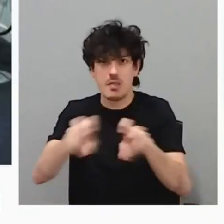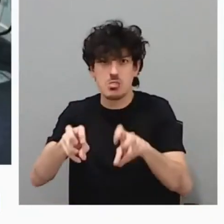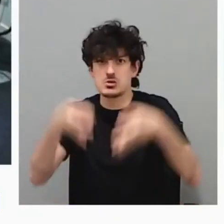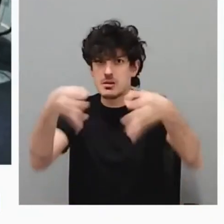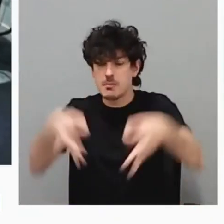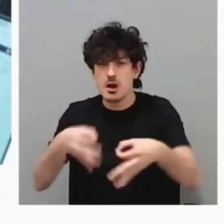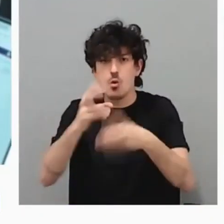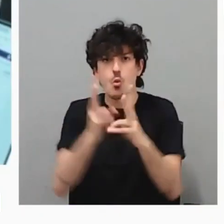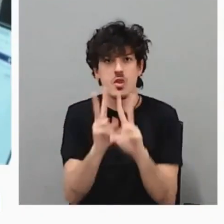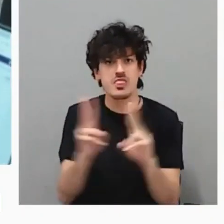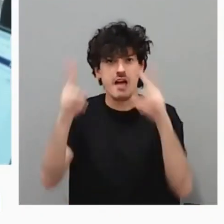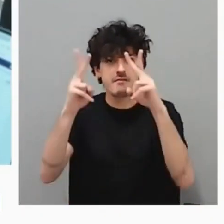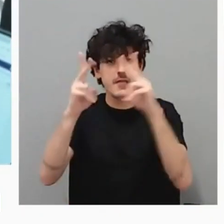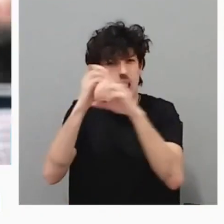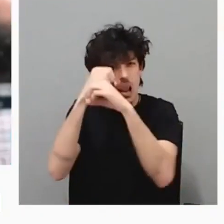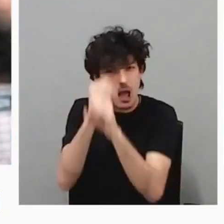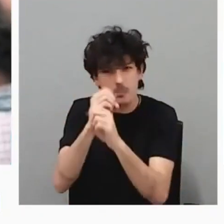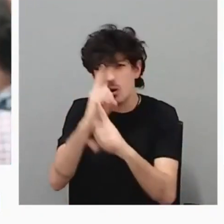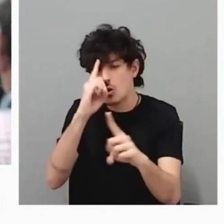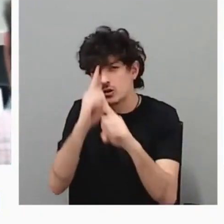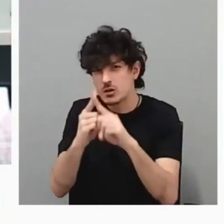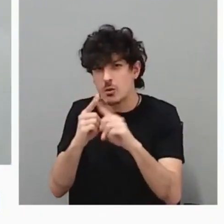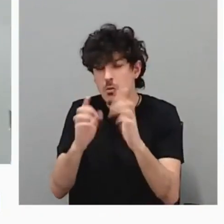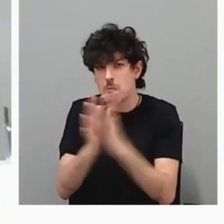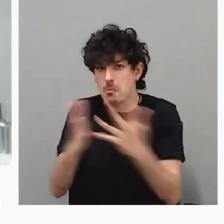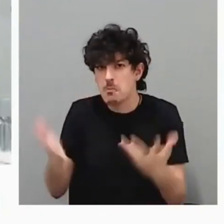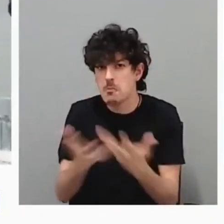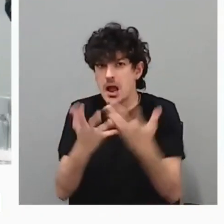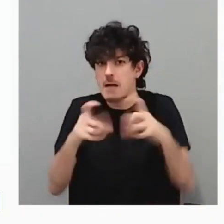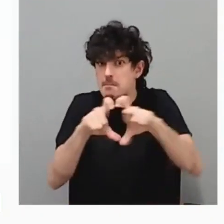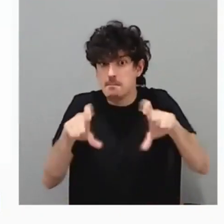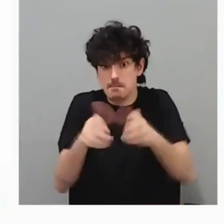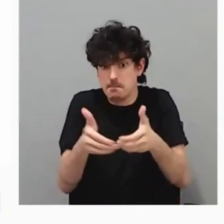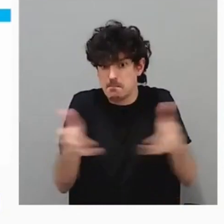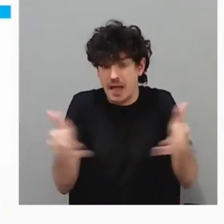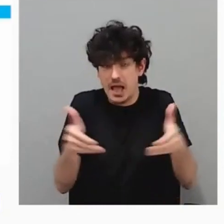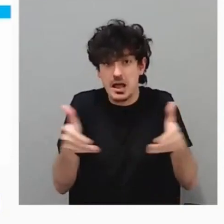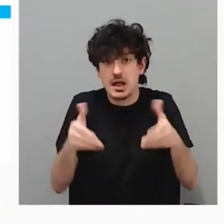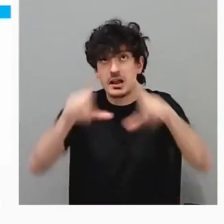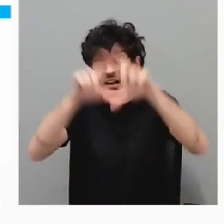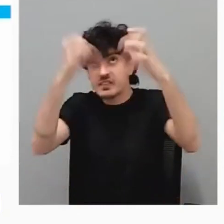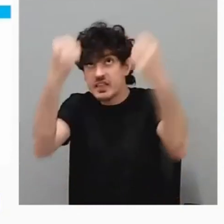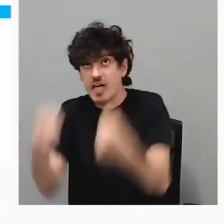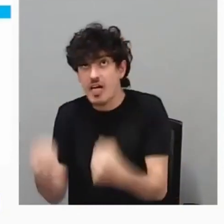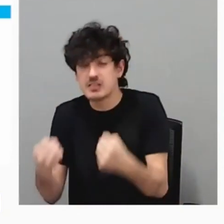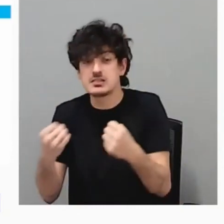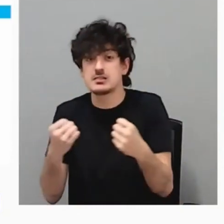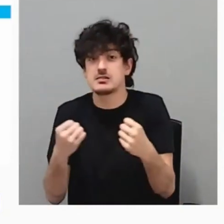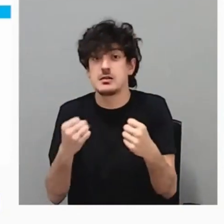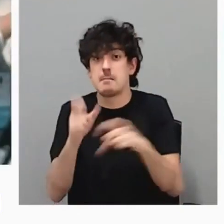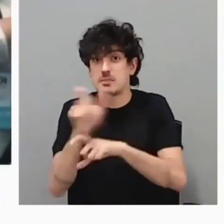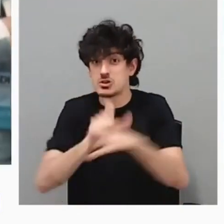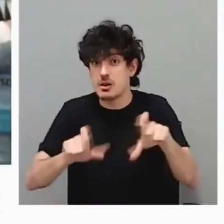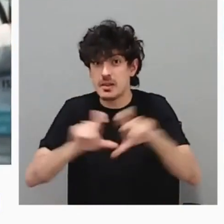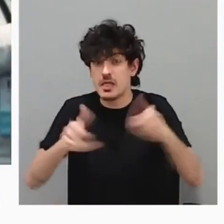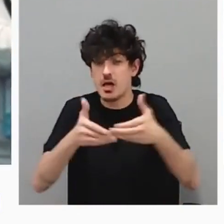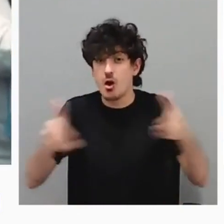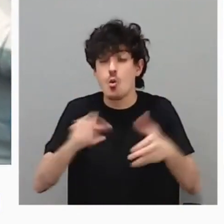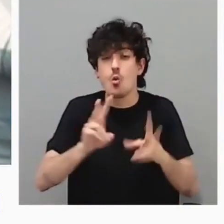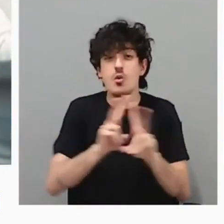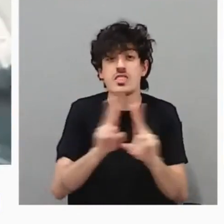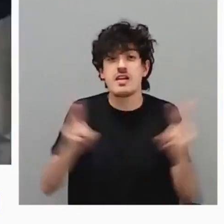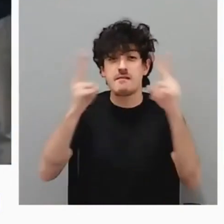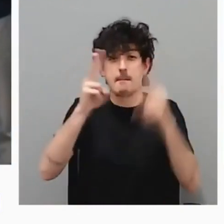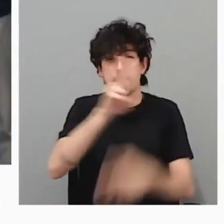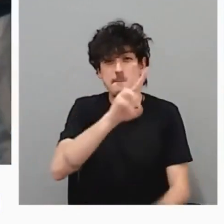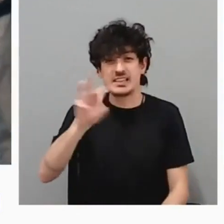incubar y acelerar proyectos e iniciativas de startups, entidades y emprendedores. UNICEF Escuela 2030, para aprender las